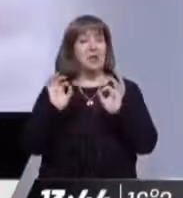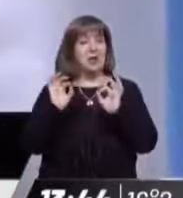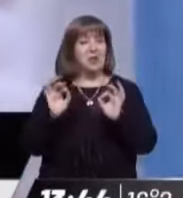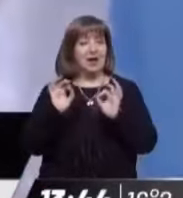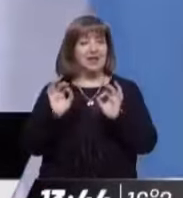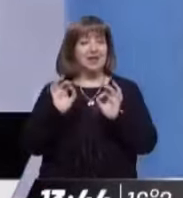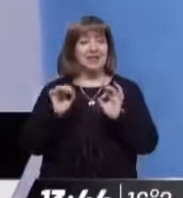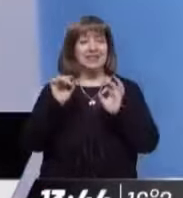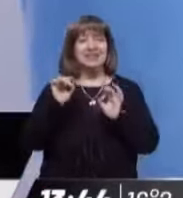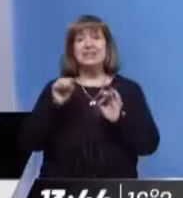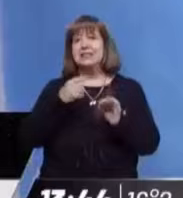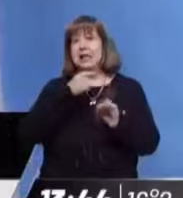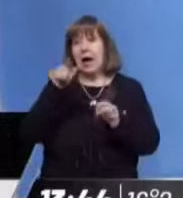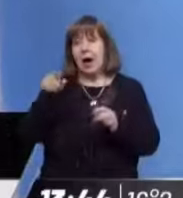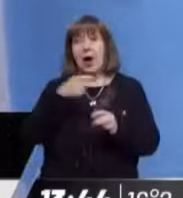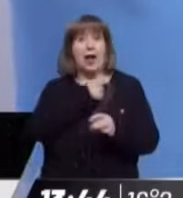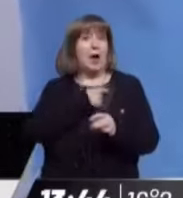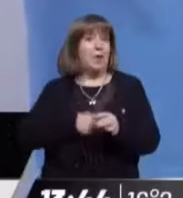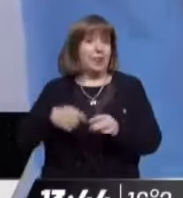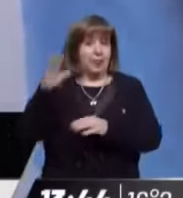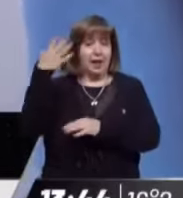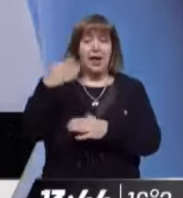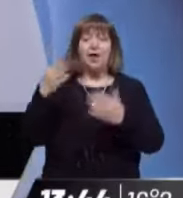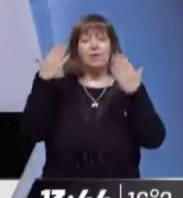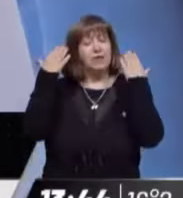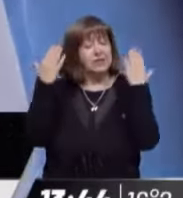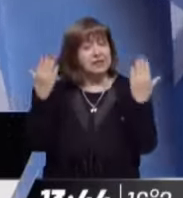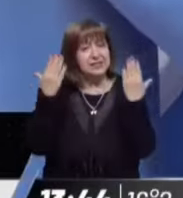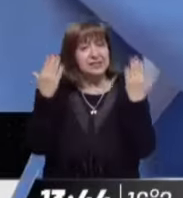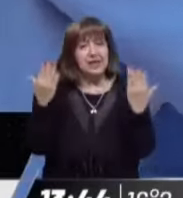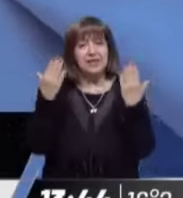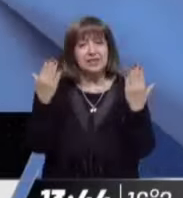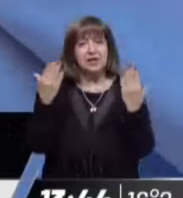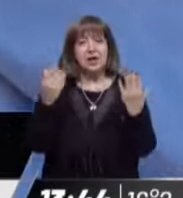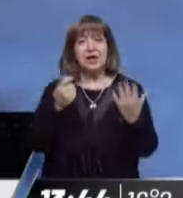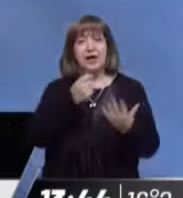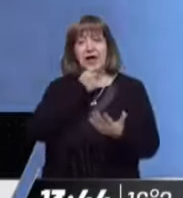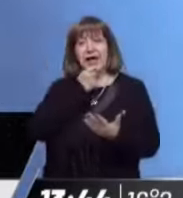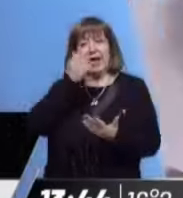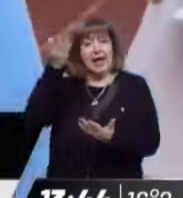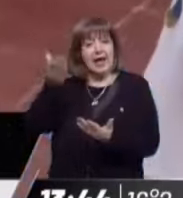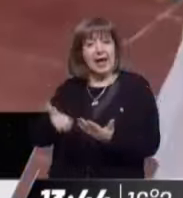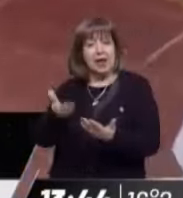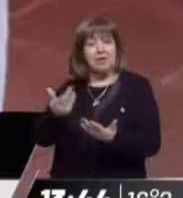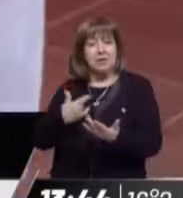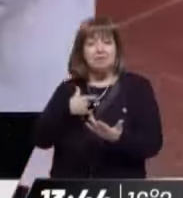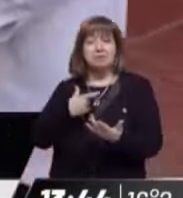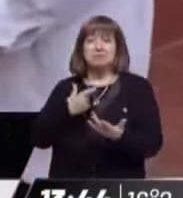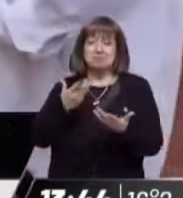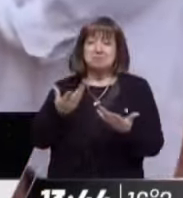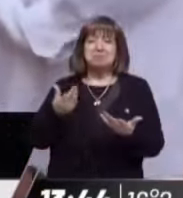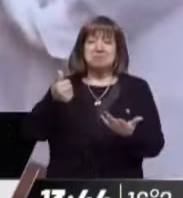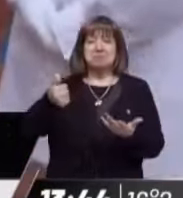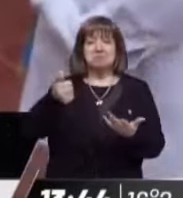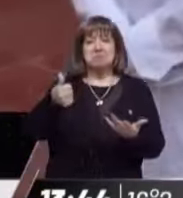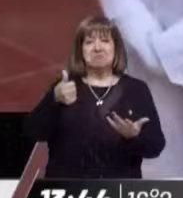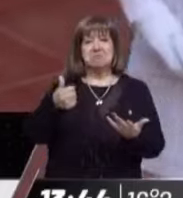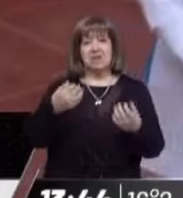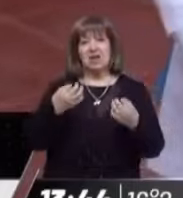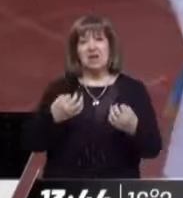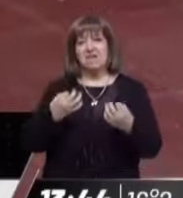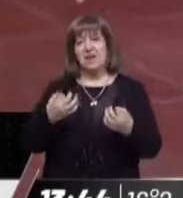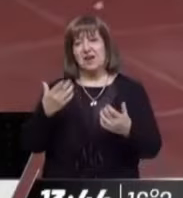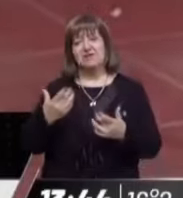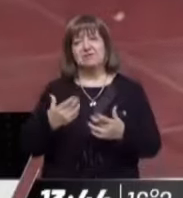vida si ya sos abanderado. Qué bonito. Te quiero felicitar, sos un ejemplo. Sos el tipo de persona que mi papá ve en las notas y dice, Julián, ¿qué hiciste de tu